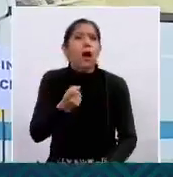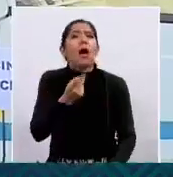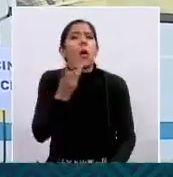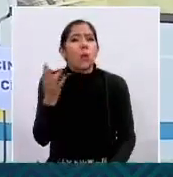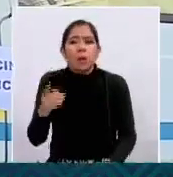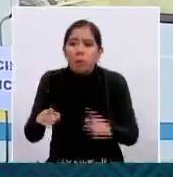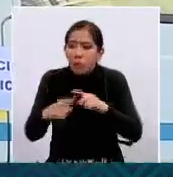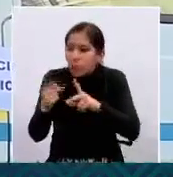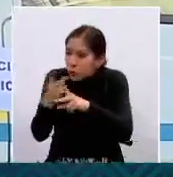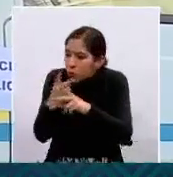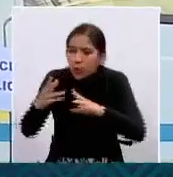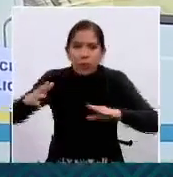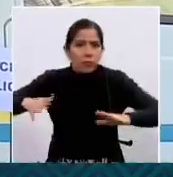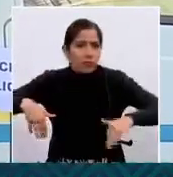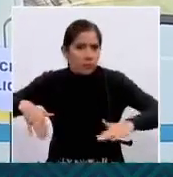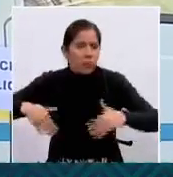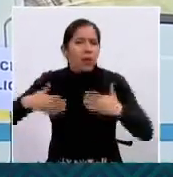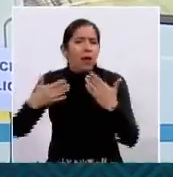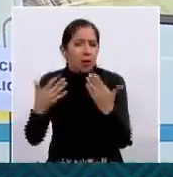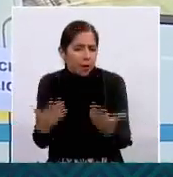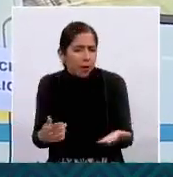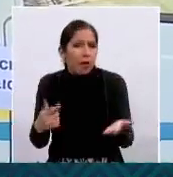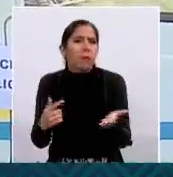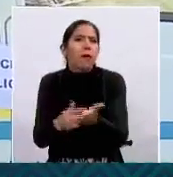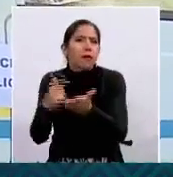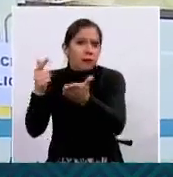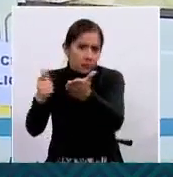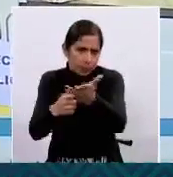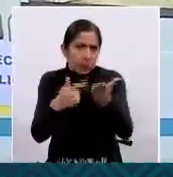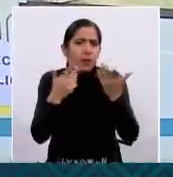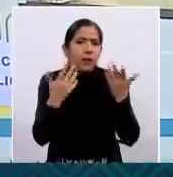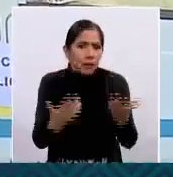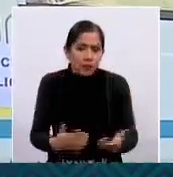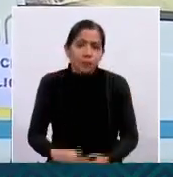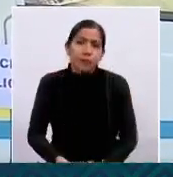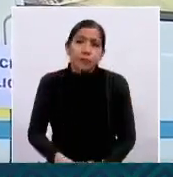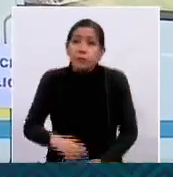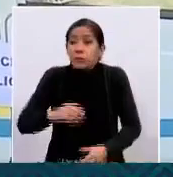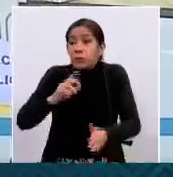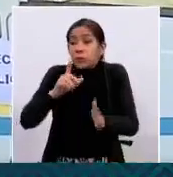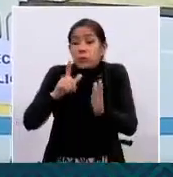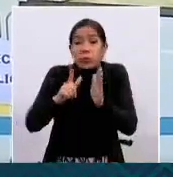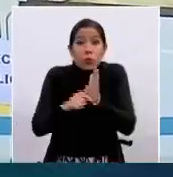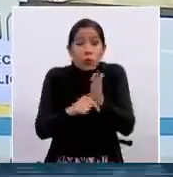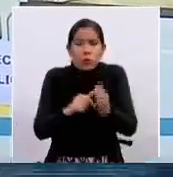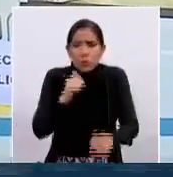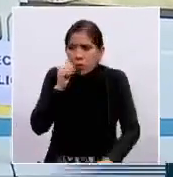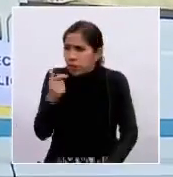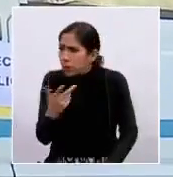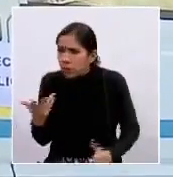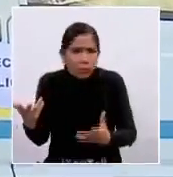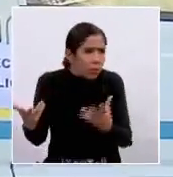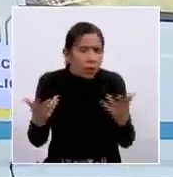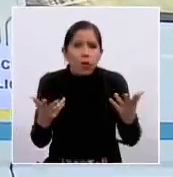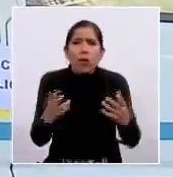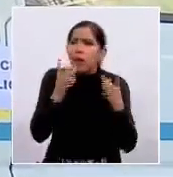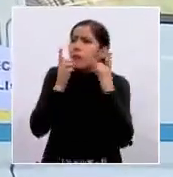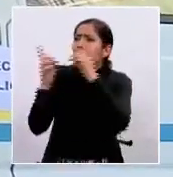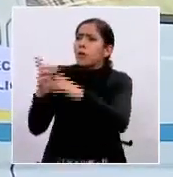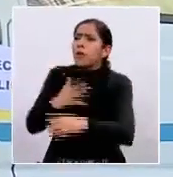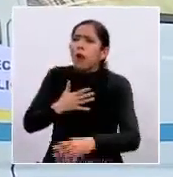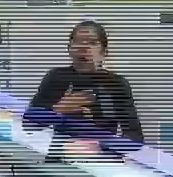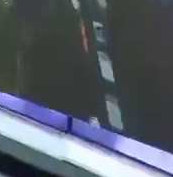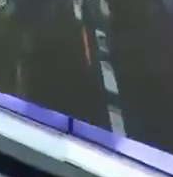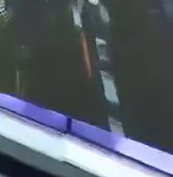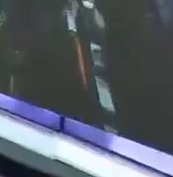sin el cuidado correspondiente en cualquier lugar y bueno, pues al día siguiente están haciendo las denuncias de robo.